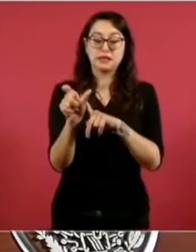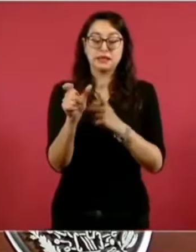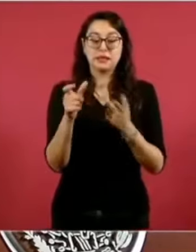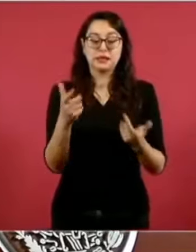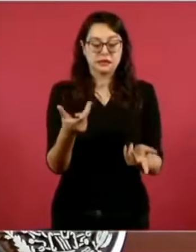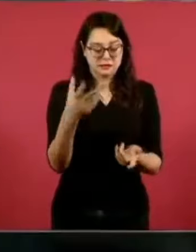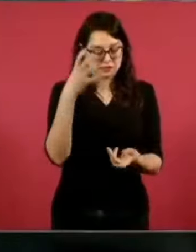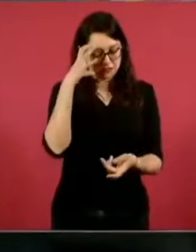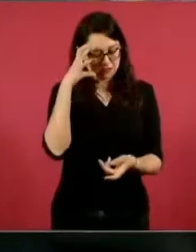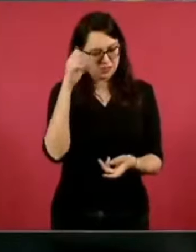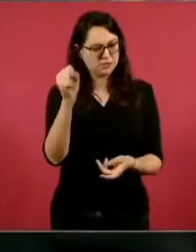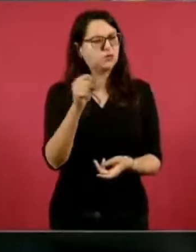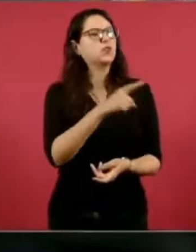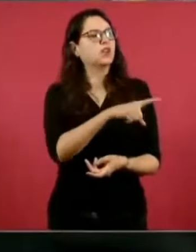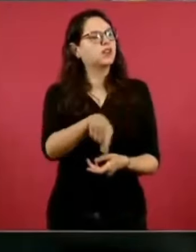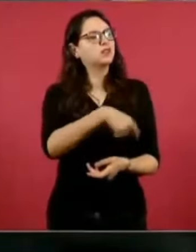firmantes,